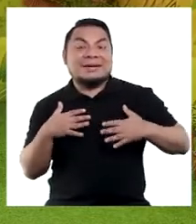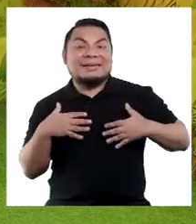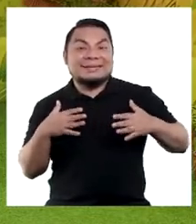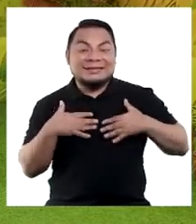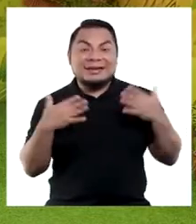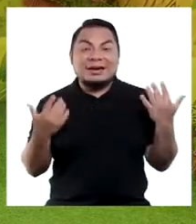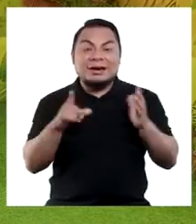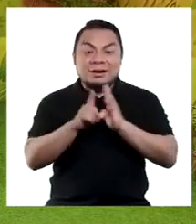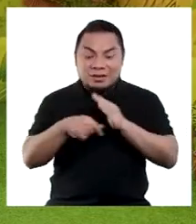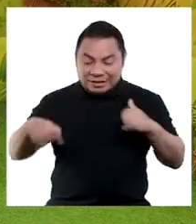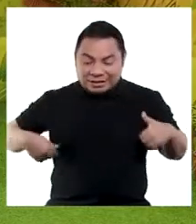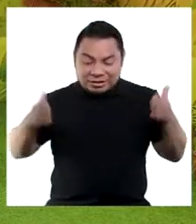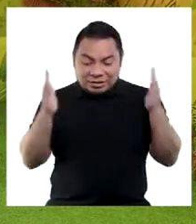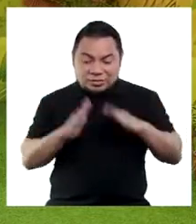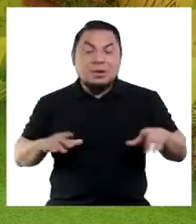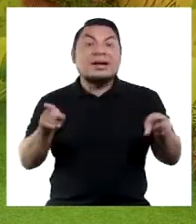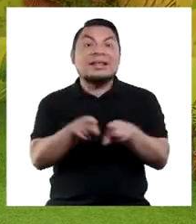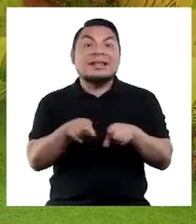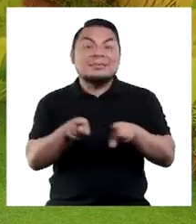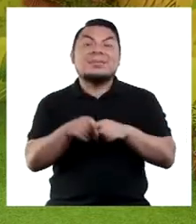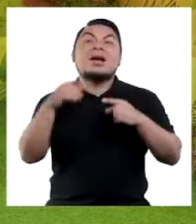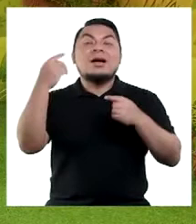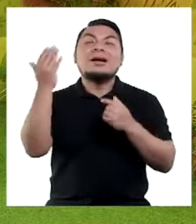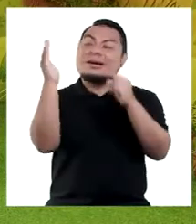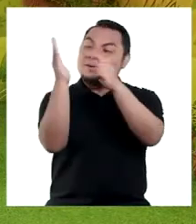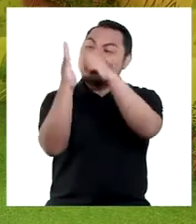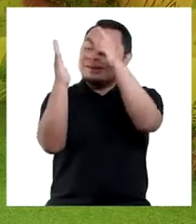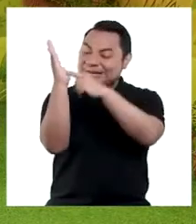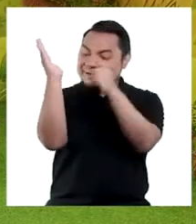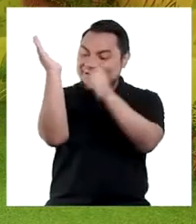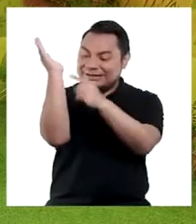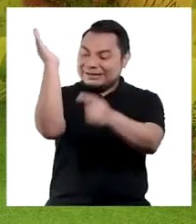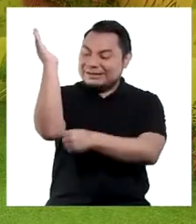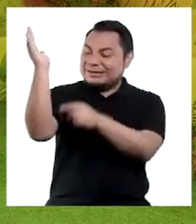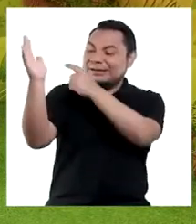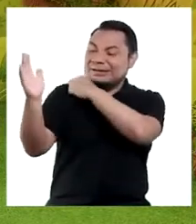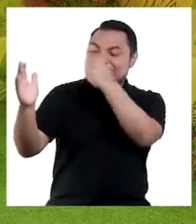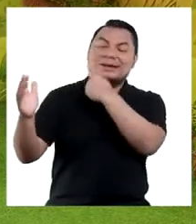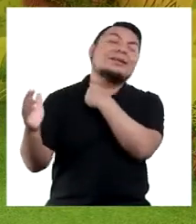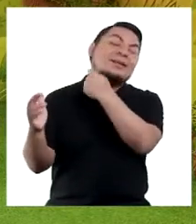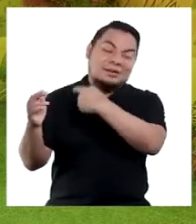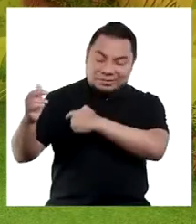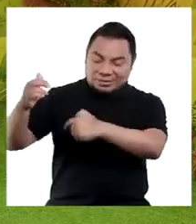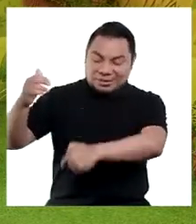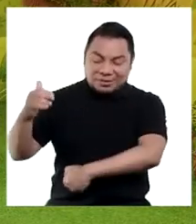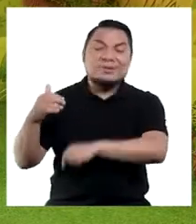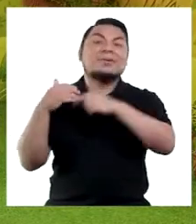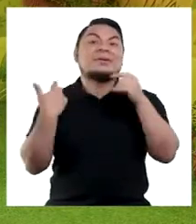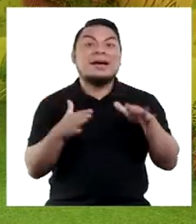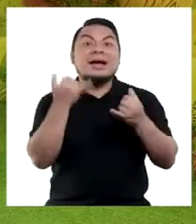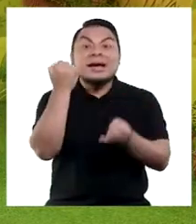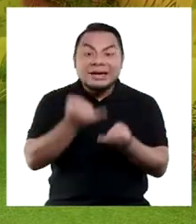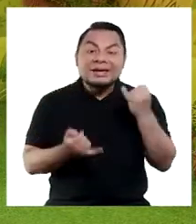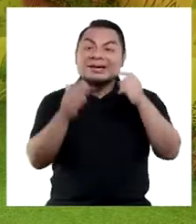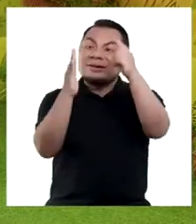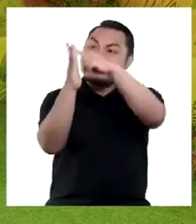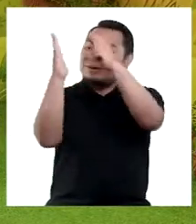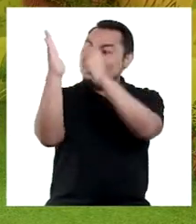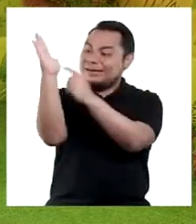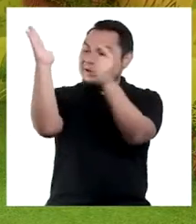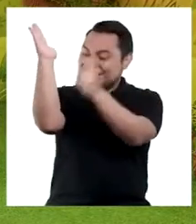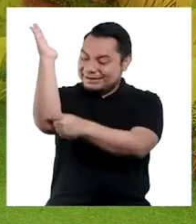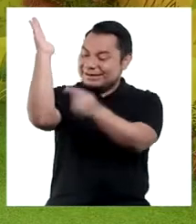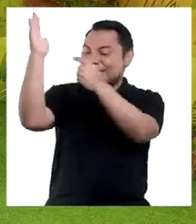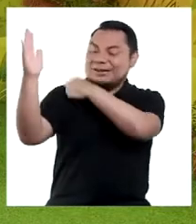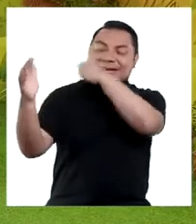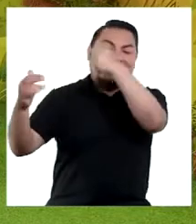y la cintura también de dos muñecas con los hombros cuello pecho cintura y para terminar de dos muñecas